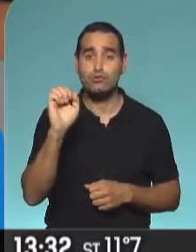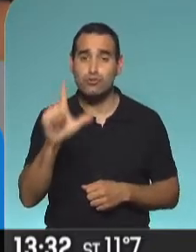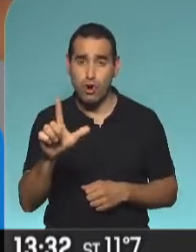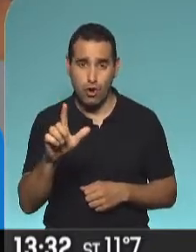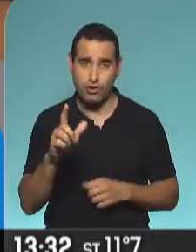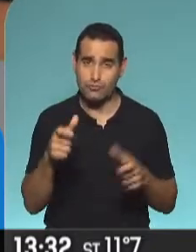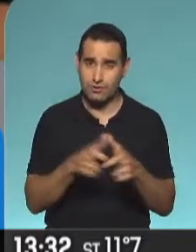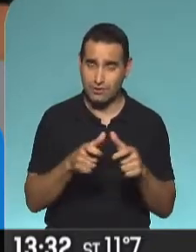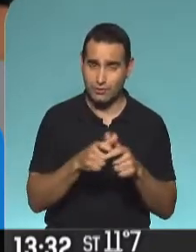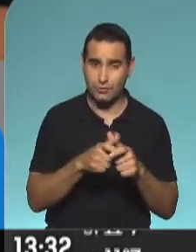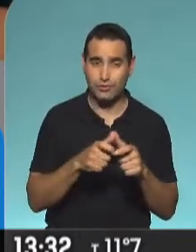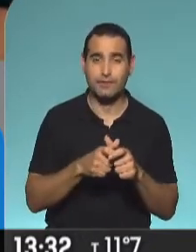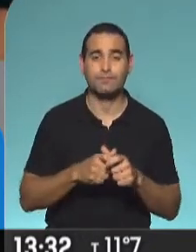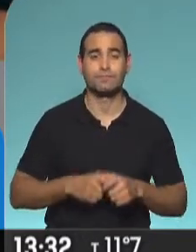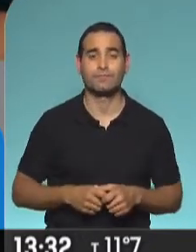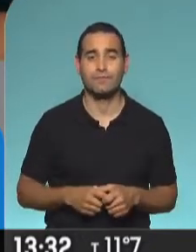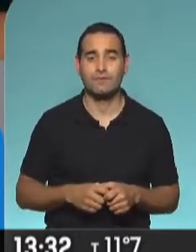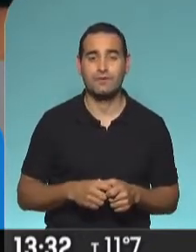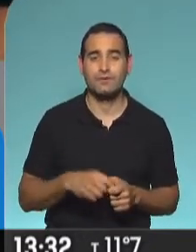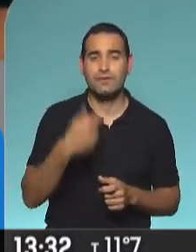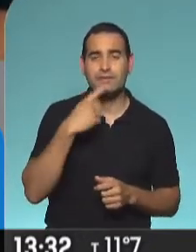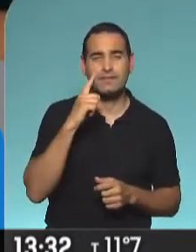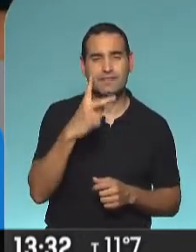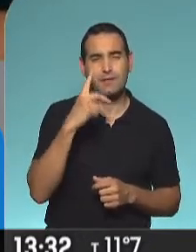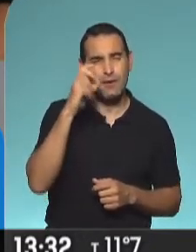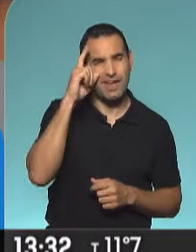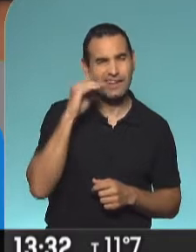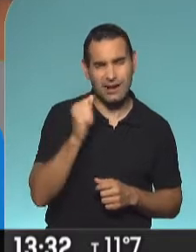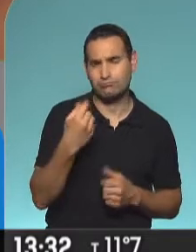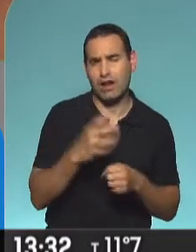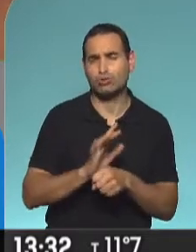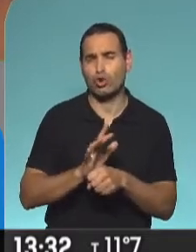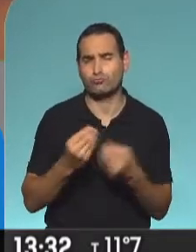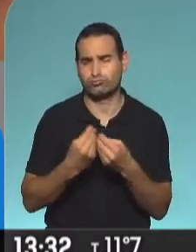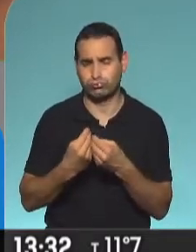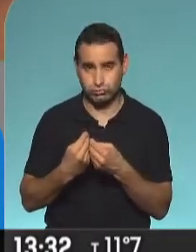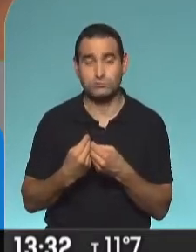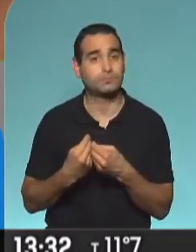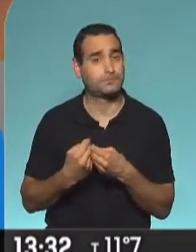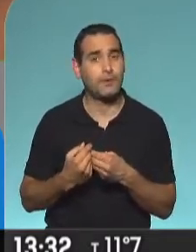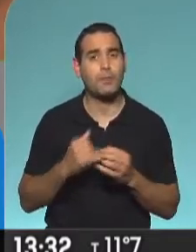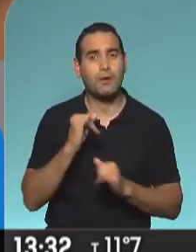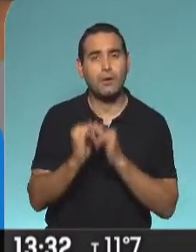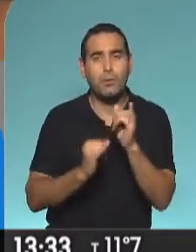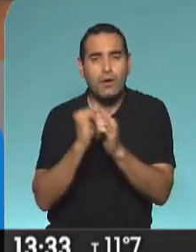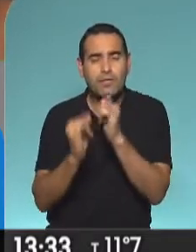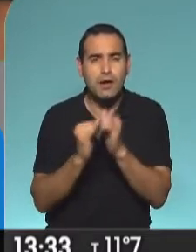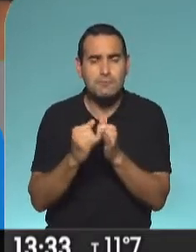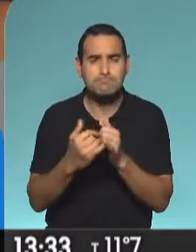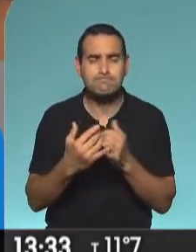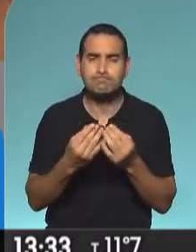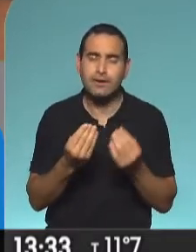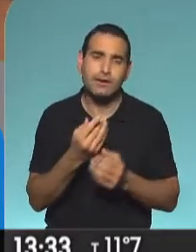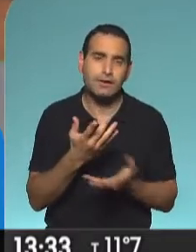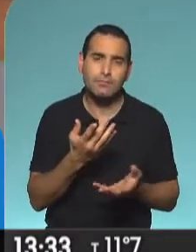Agustina Muñoz, Dominique Sandá, Solita Silveira, un gran equipo para contar y meterse en el misterio que ocurre